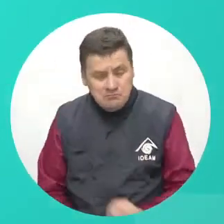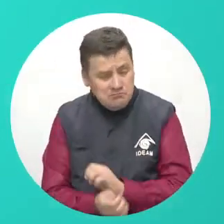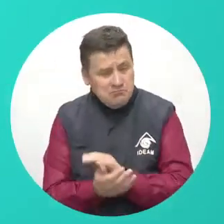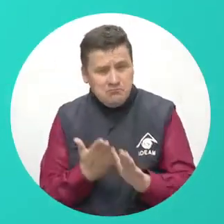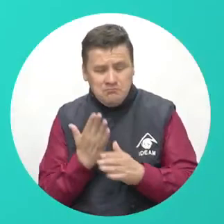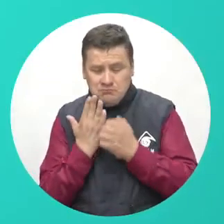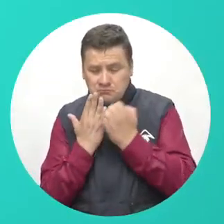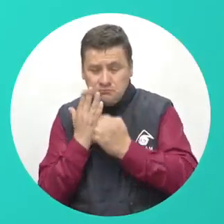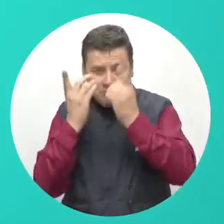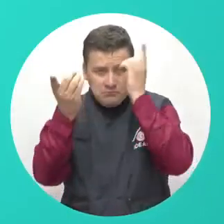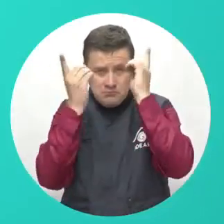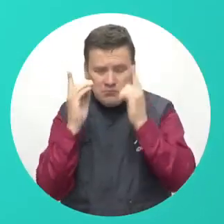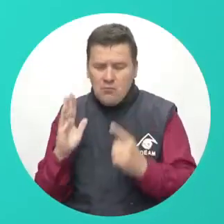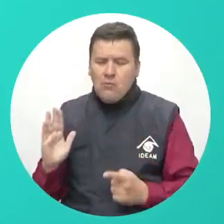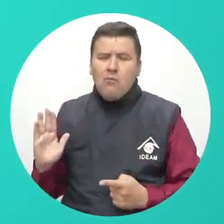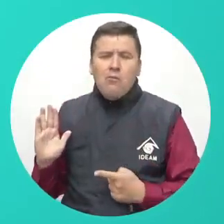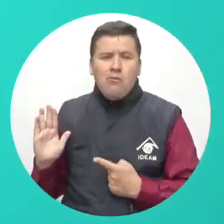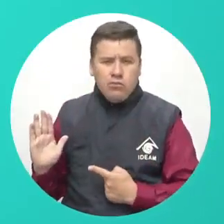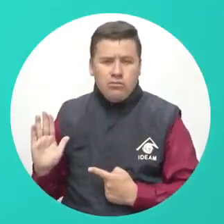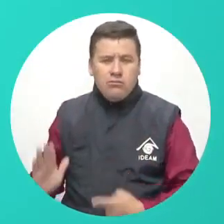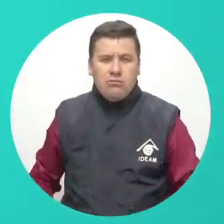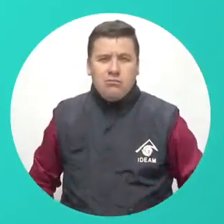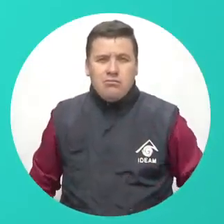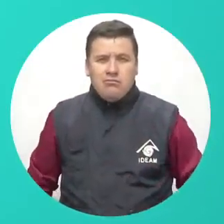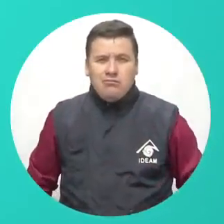Disponible gratis para iOS y Android.